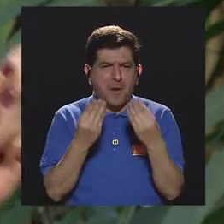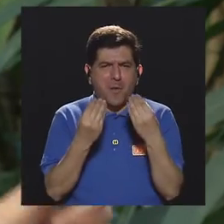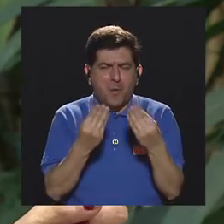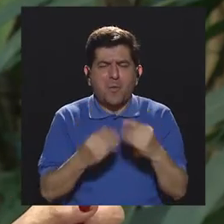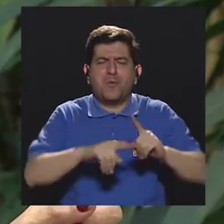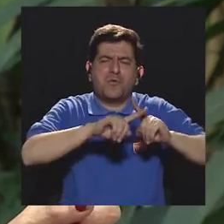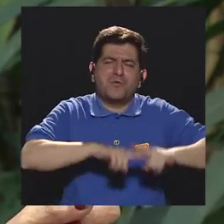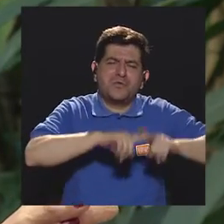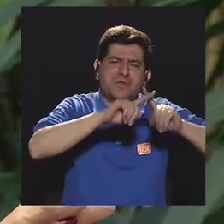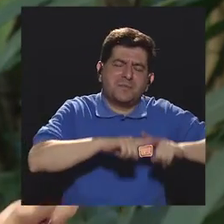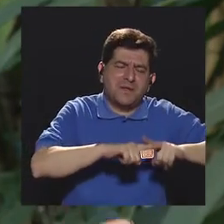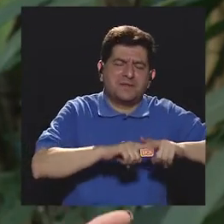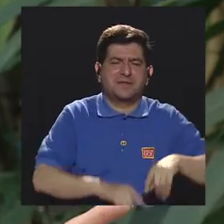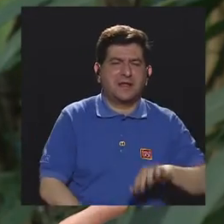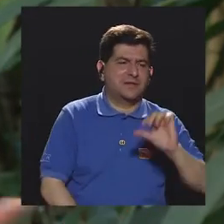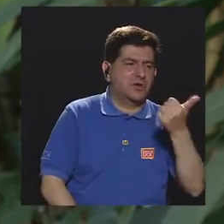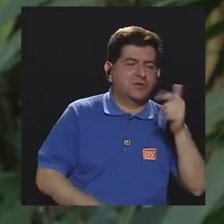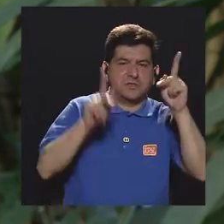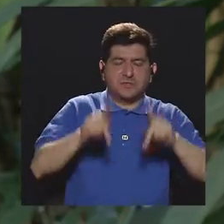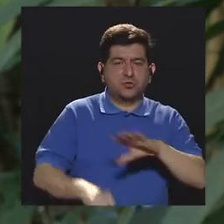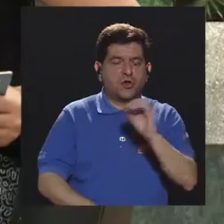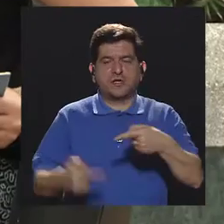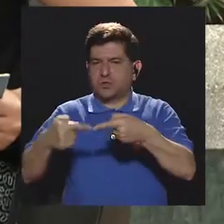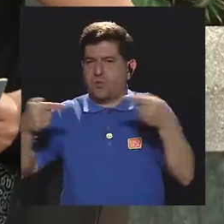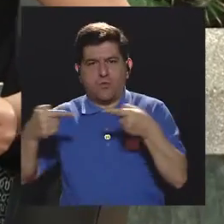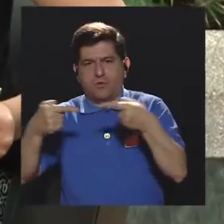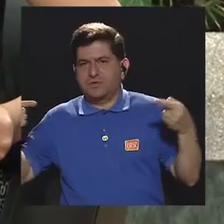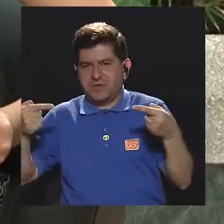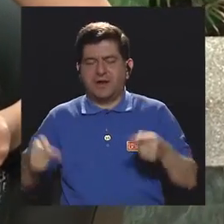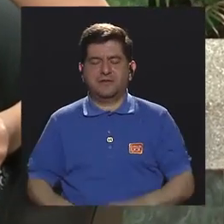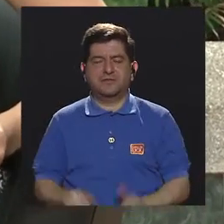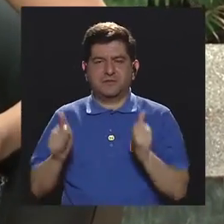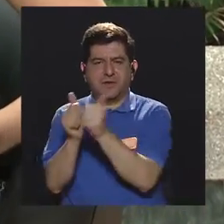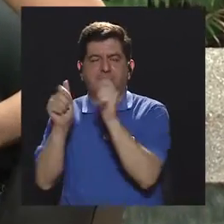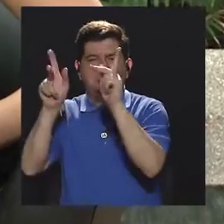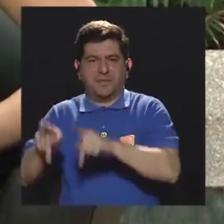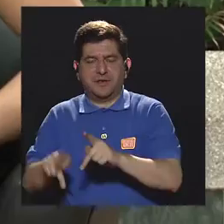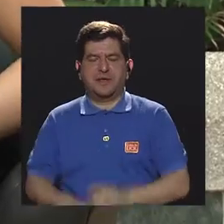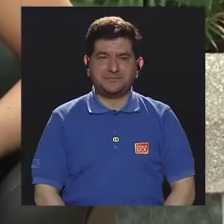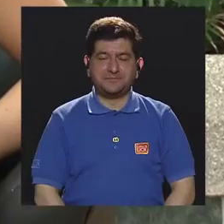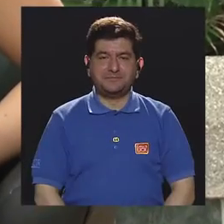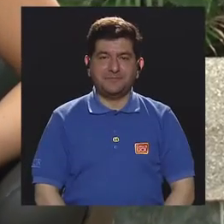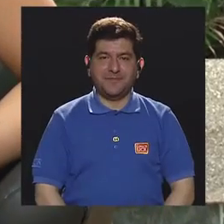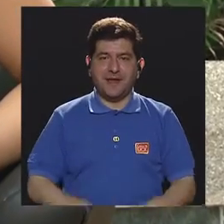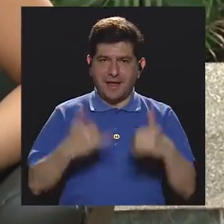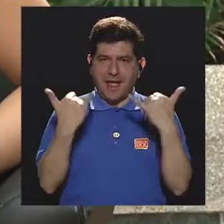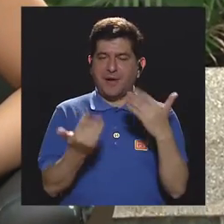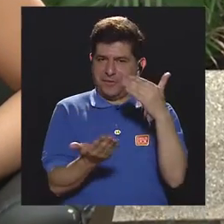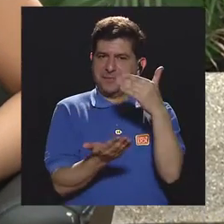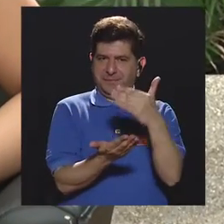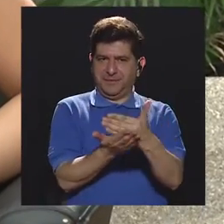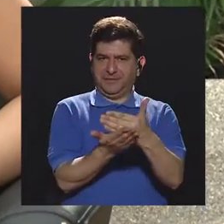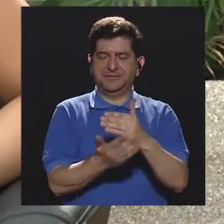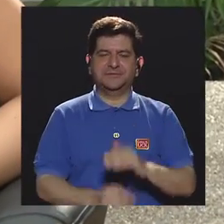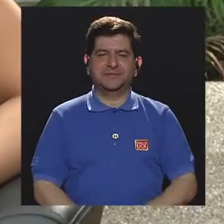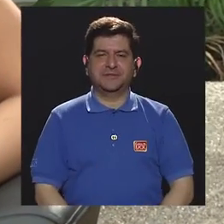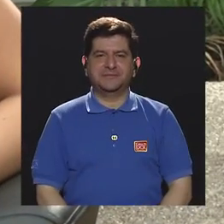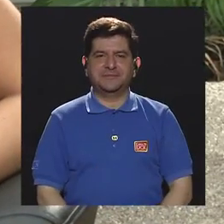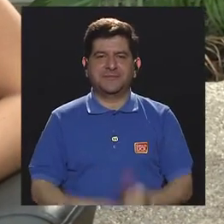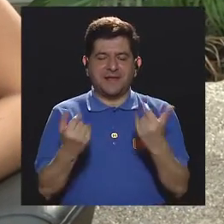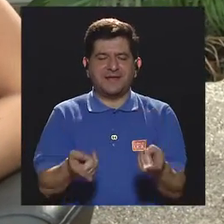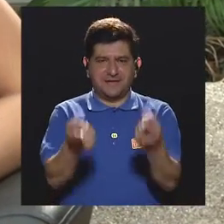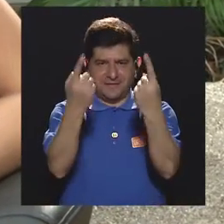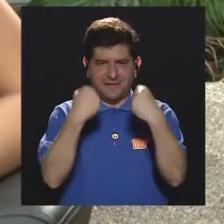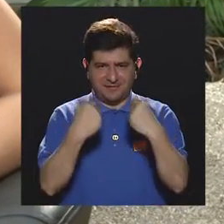sumamente antidependientes o muy dependientes. Necesitamos hacer una pausa y ya ahorita regresamos. Quédese ahí